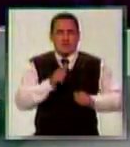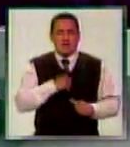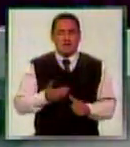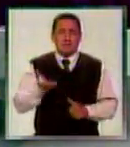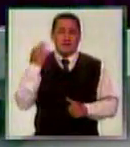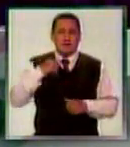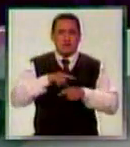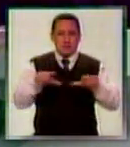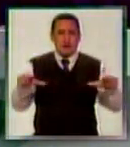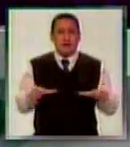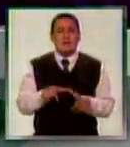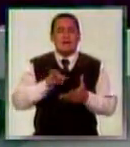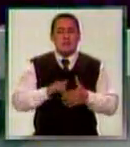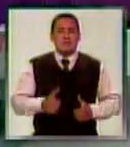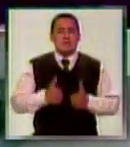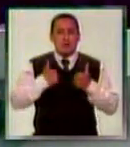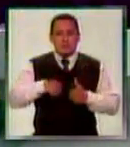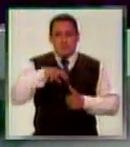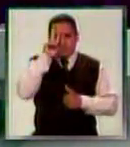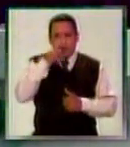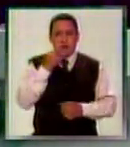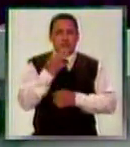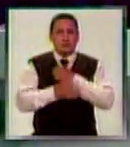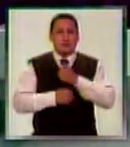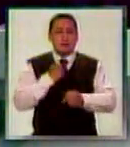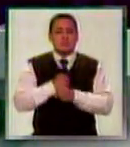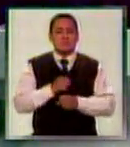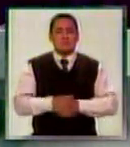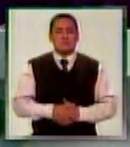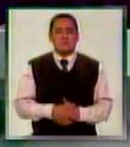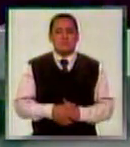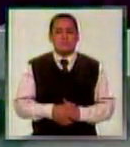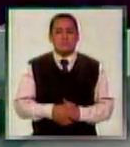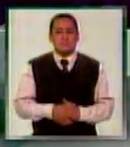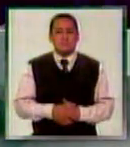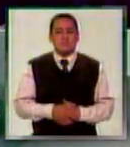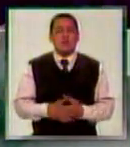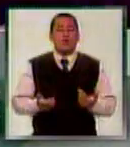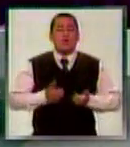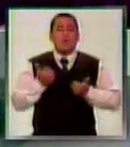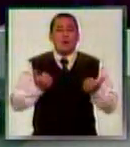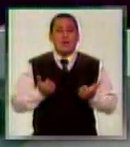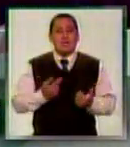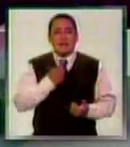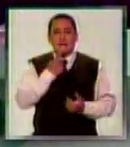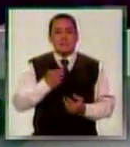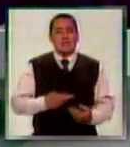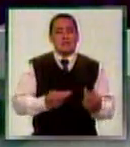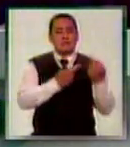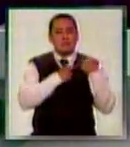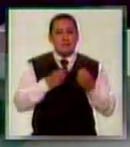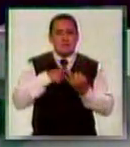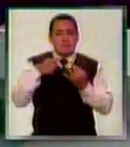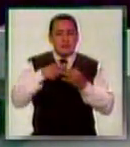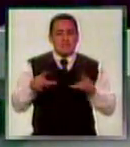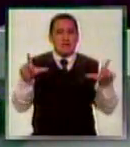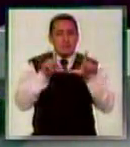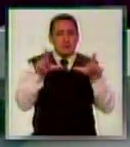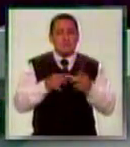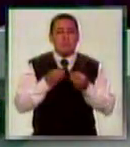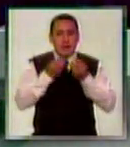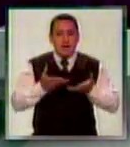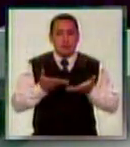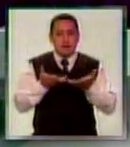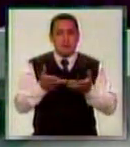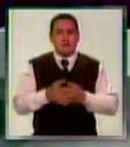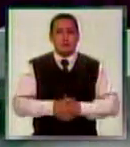estos espacios de terror que vivió nuestro país hace unos años. ¿Cuál debe ser el rol de los medios de comunicación también para